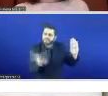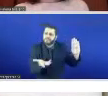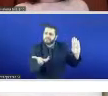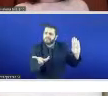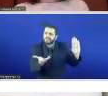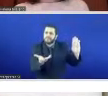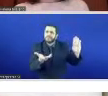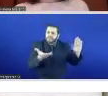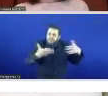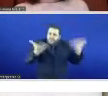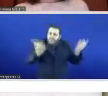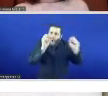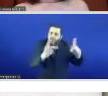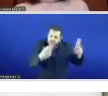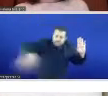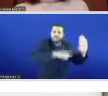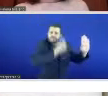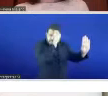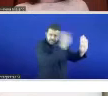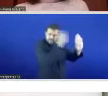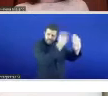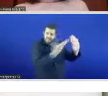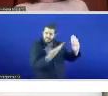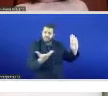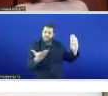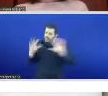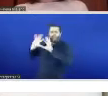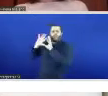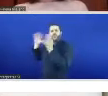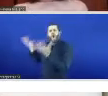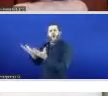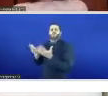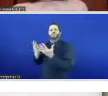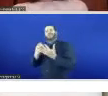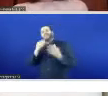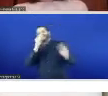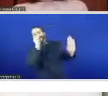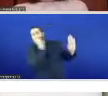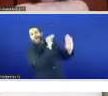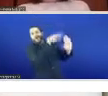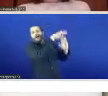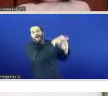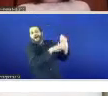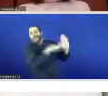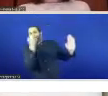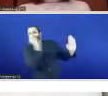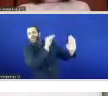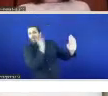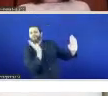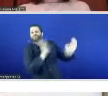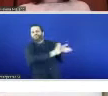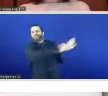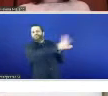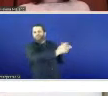estándares internacionales, y muchas veces se ratifican las convenciones, pero como si nada. No llega a la población,